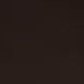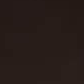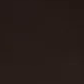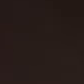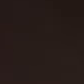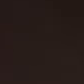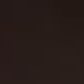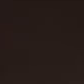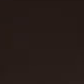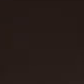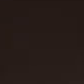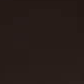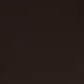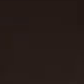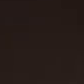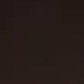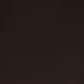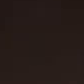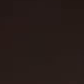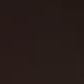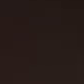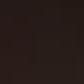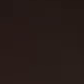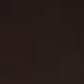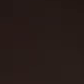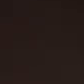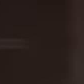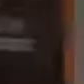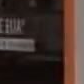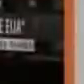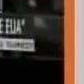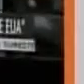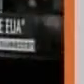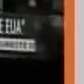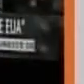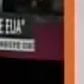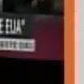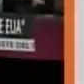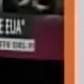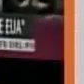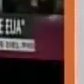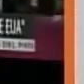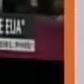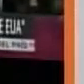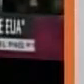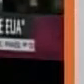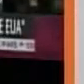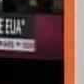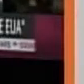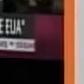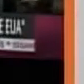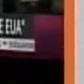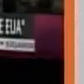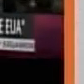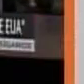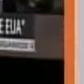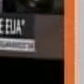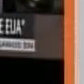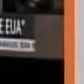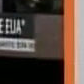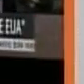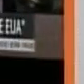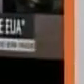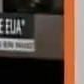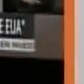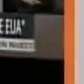federal, pero esas fuerzas policiales tienen competencia en determinados temas que son distintos a la del FBI.